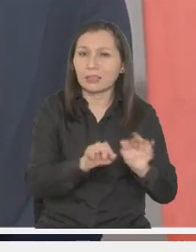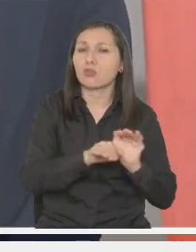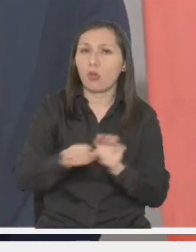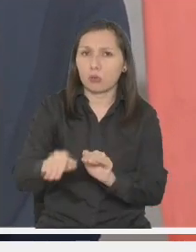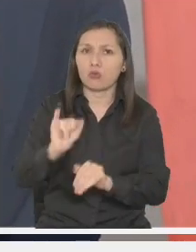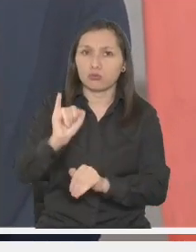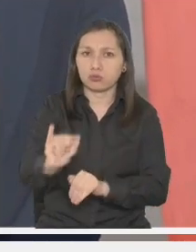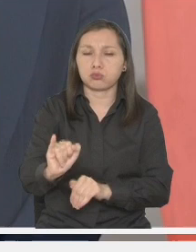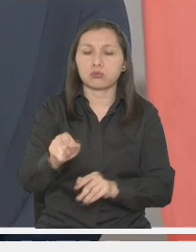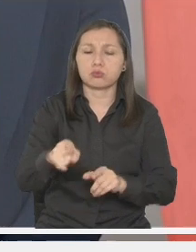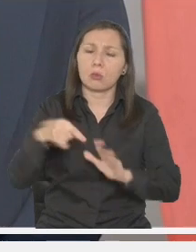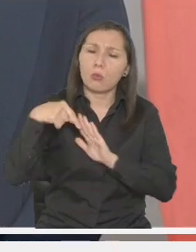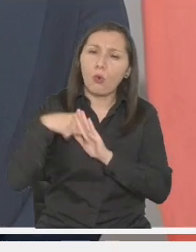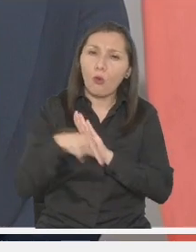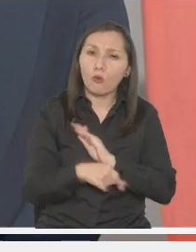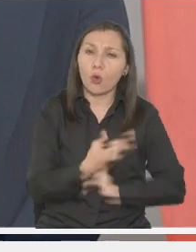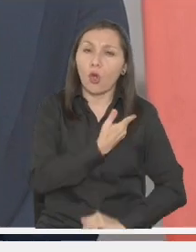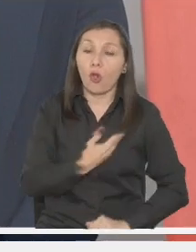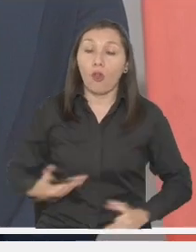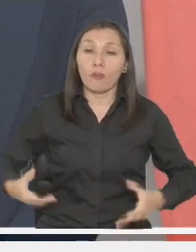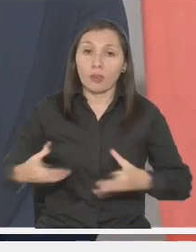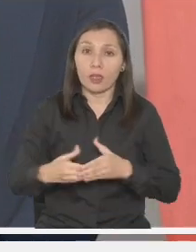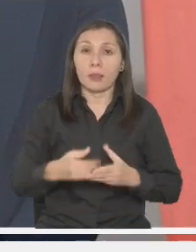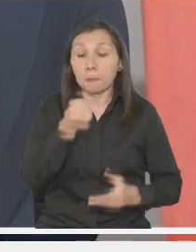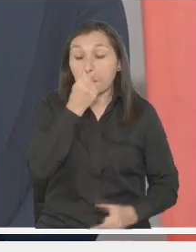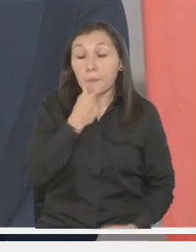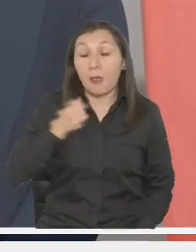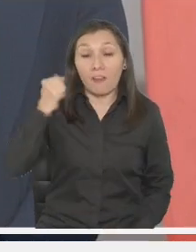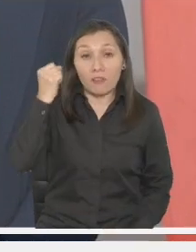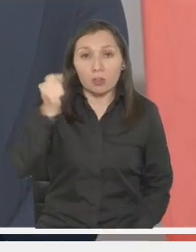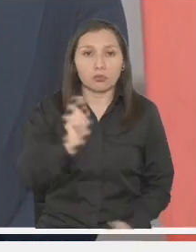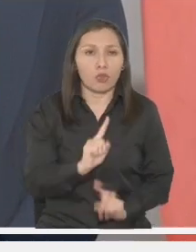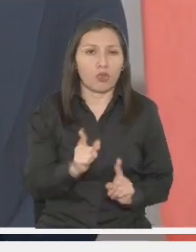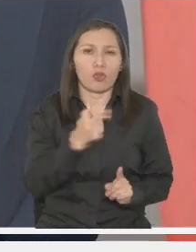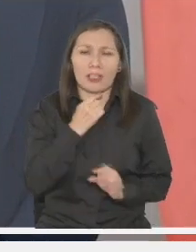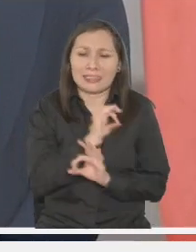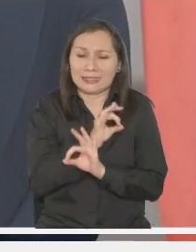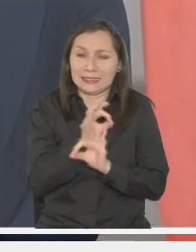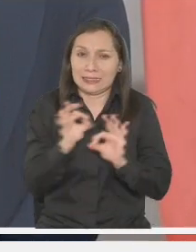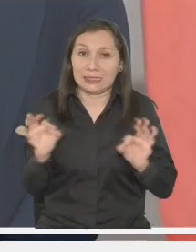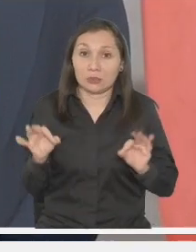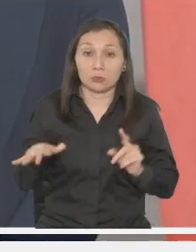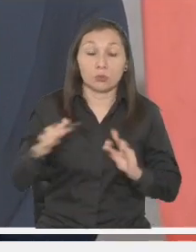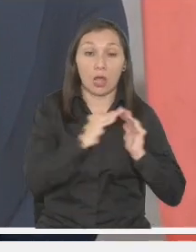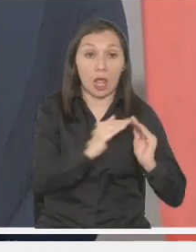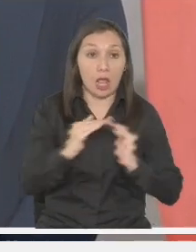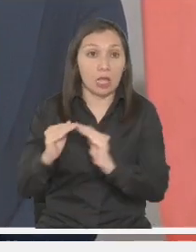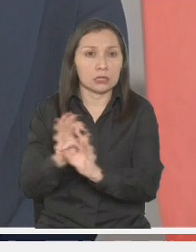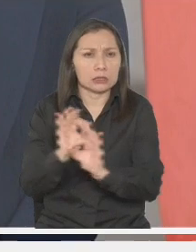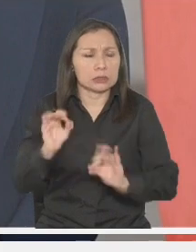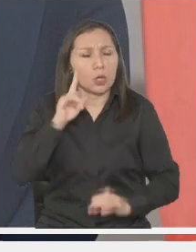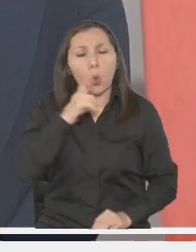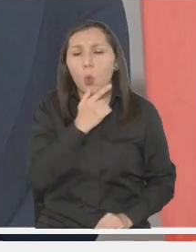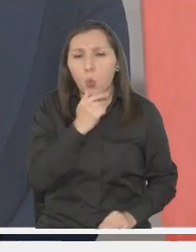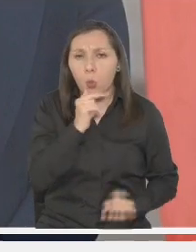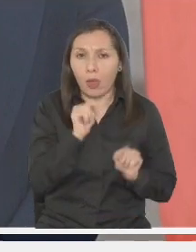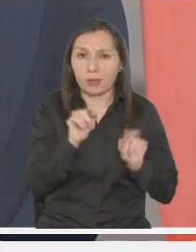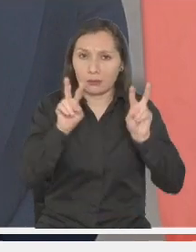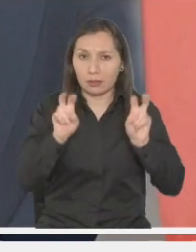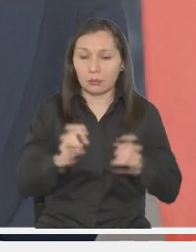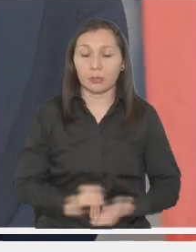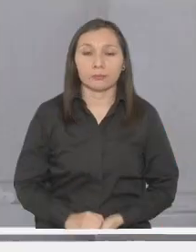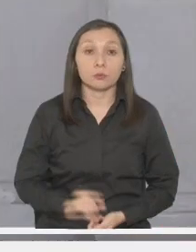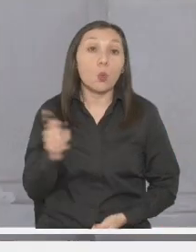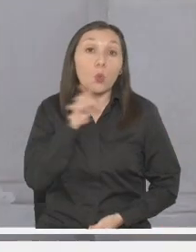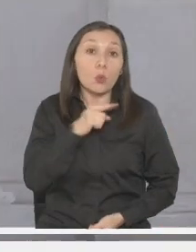una definición profunda del gobierno del presidente Boric y no quisiéramos que nadie en la población tenga ninguna duda respecto de ello.